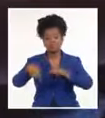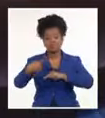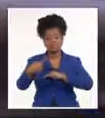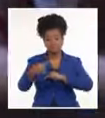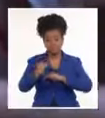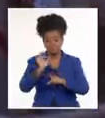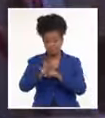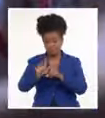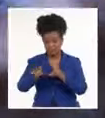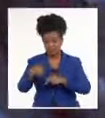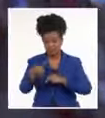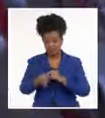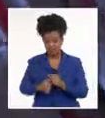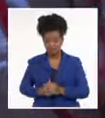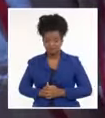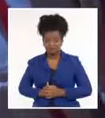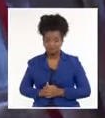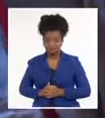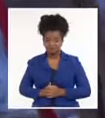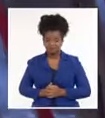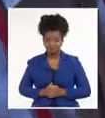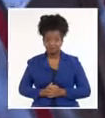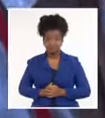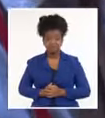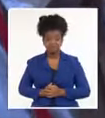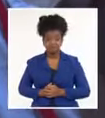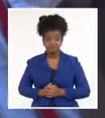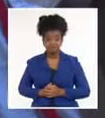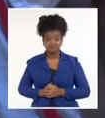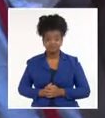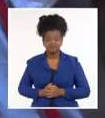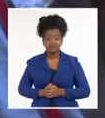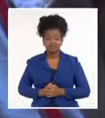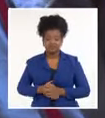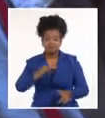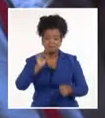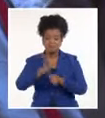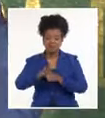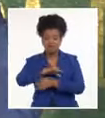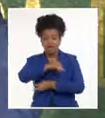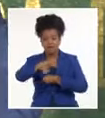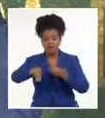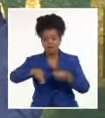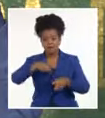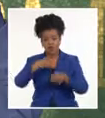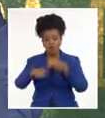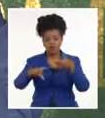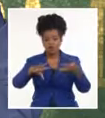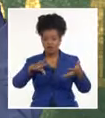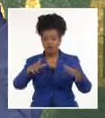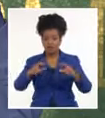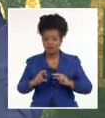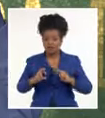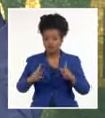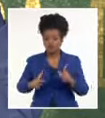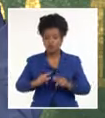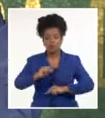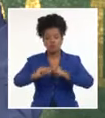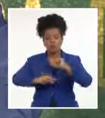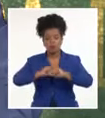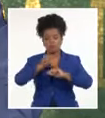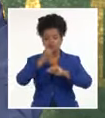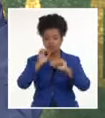que estos vientos de cambio que nuevamente surcan nuestra